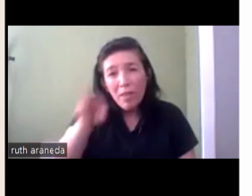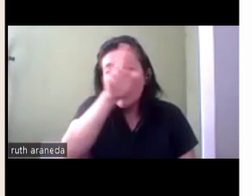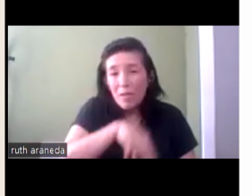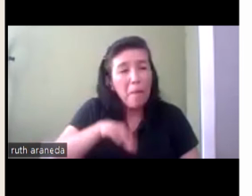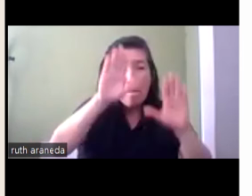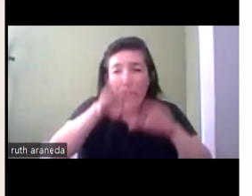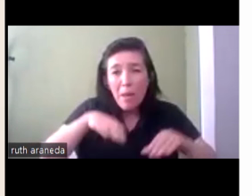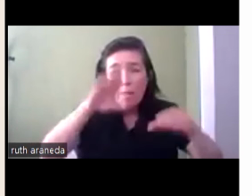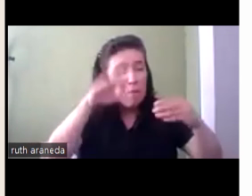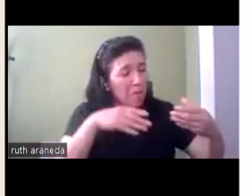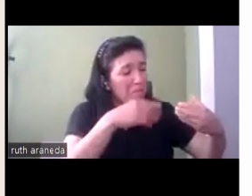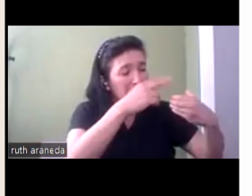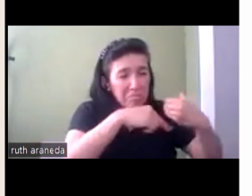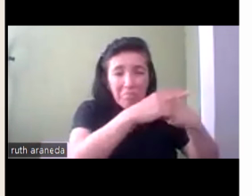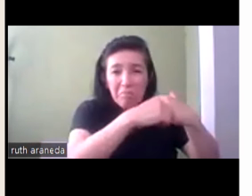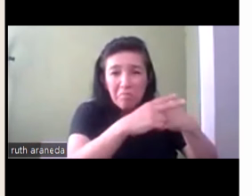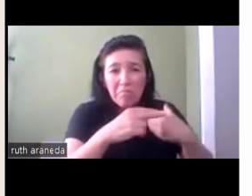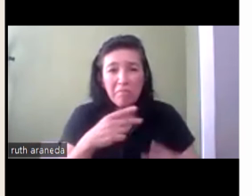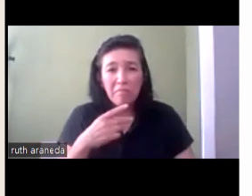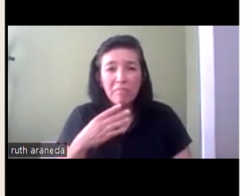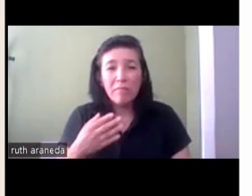una y otra vez, el poder